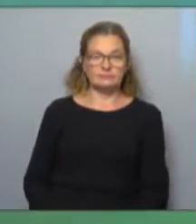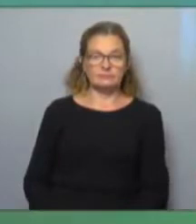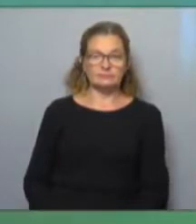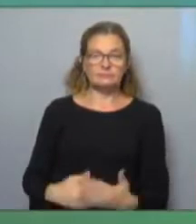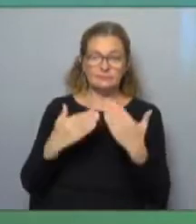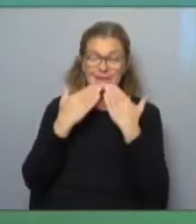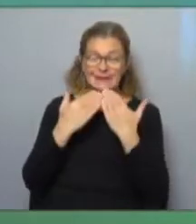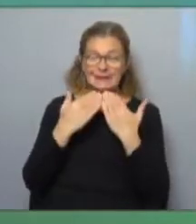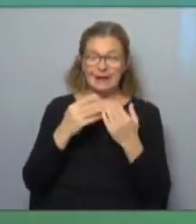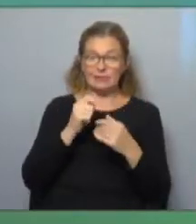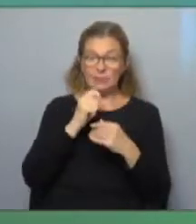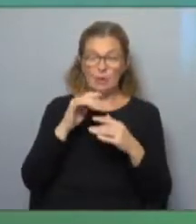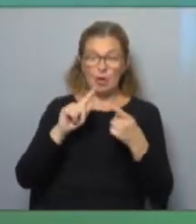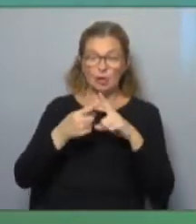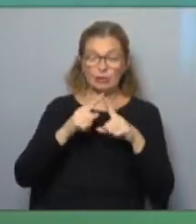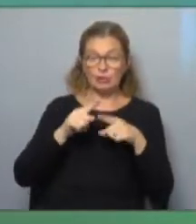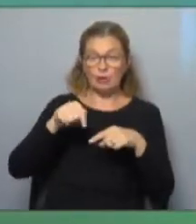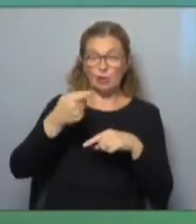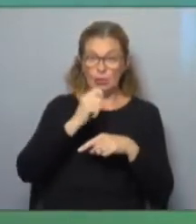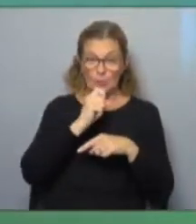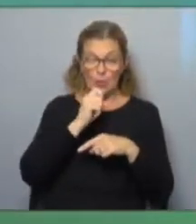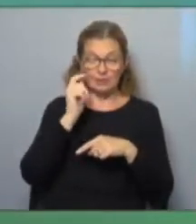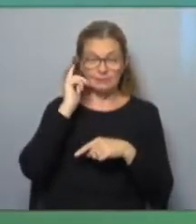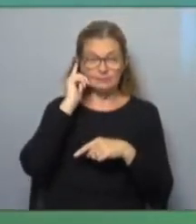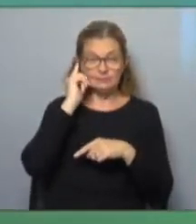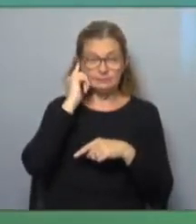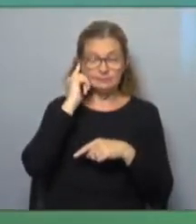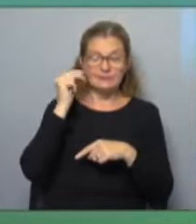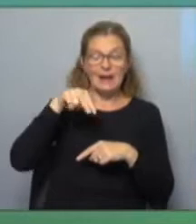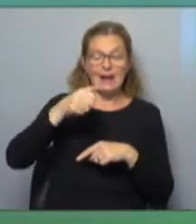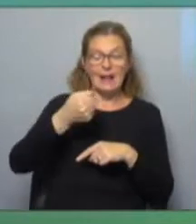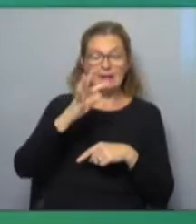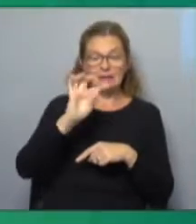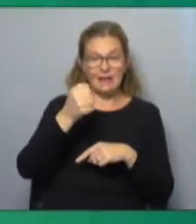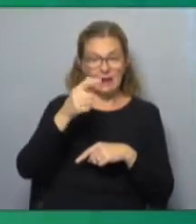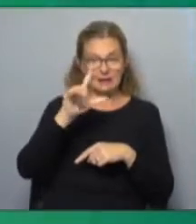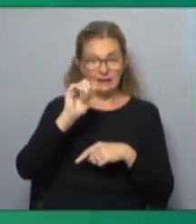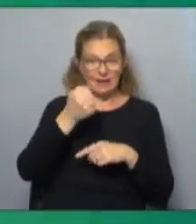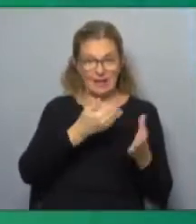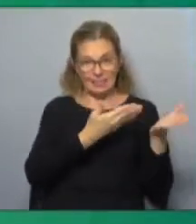Muchas gracias, Mariana. Nos vamos al contacto con nuestro otro móvil. Es cierto, está pronta Natalia de Brun. Adelante, Nati.